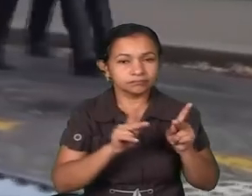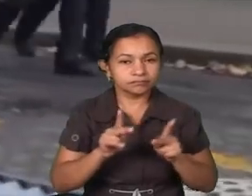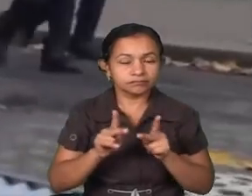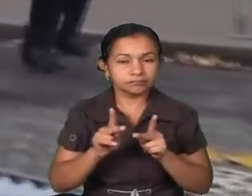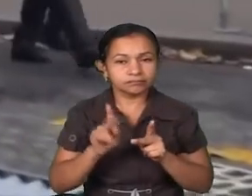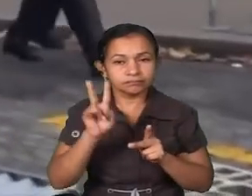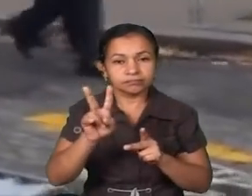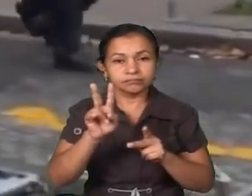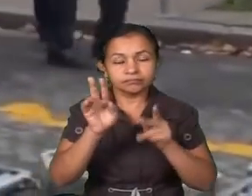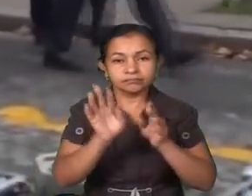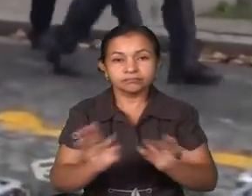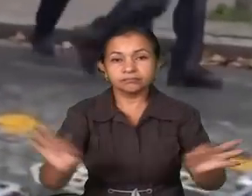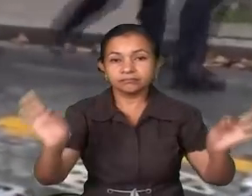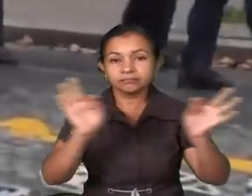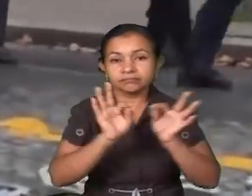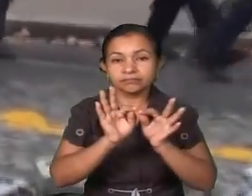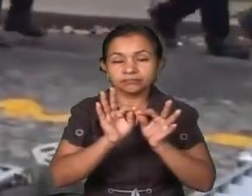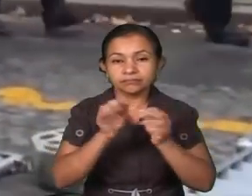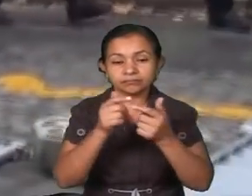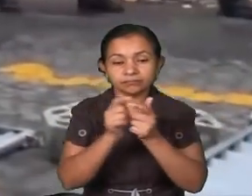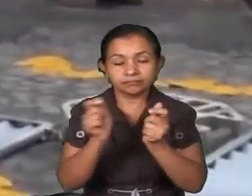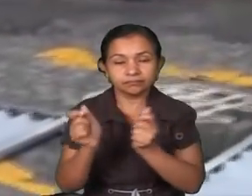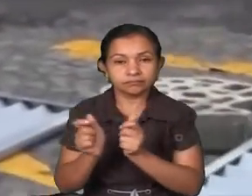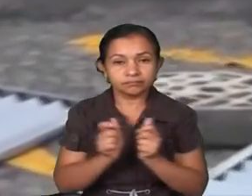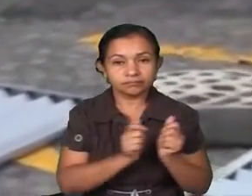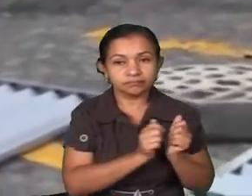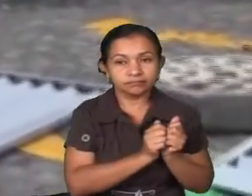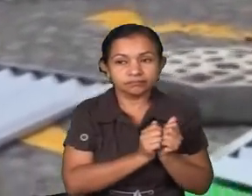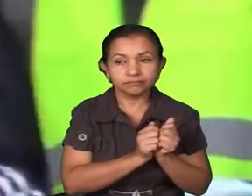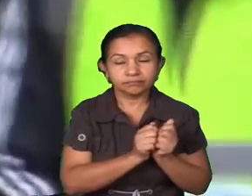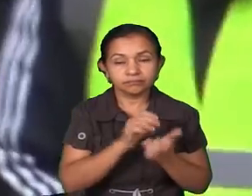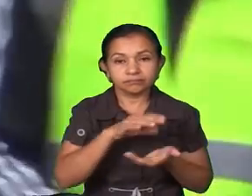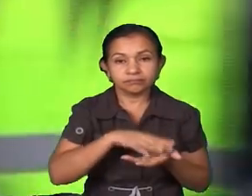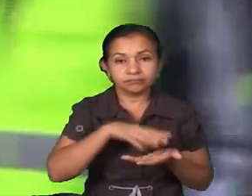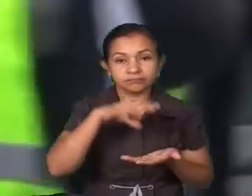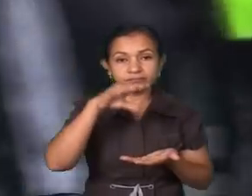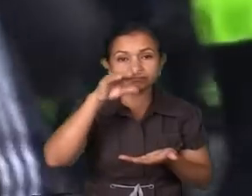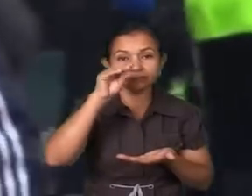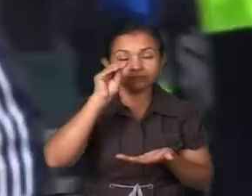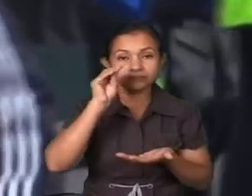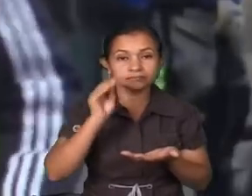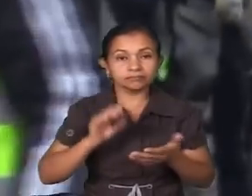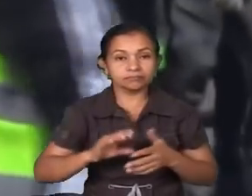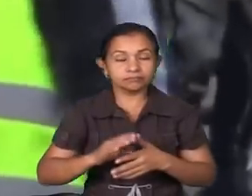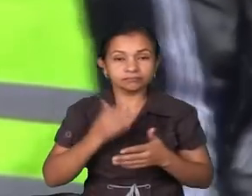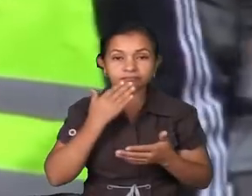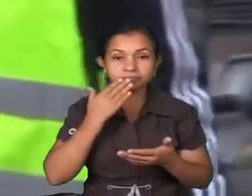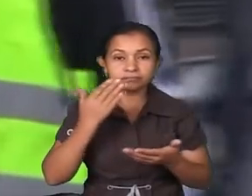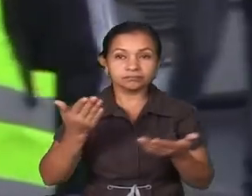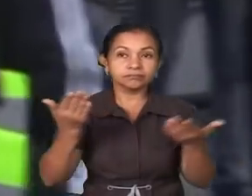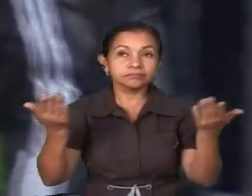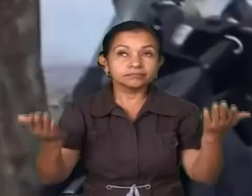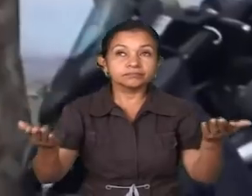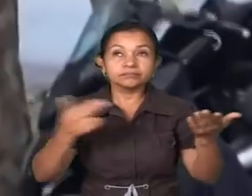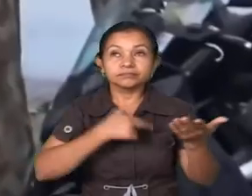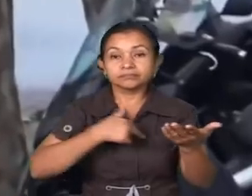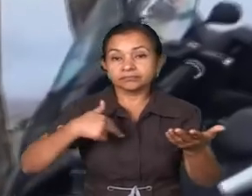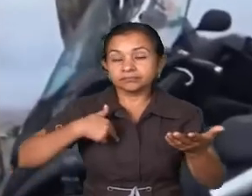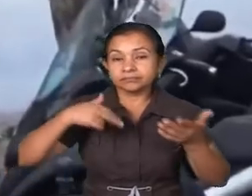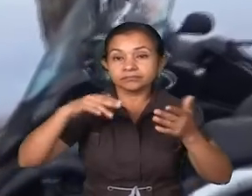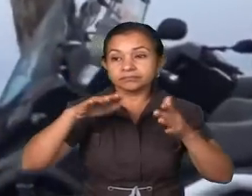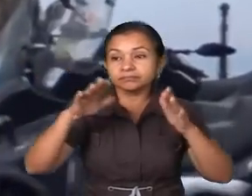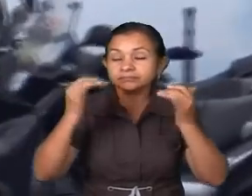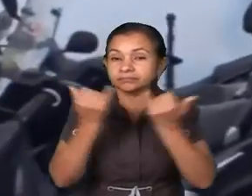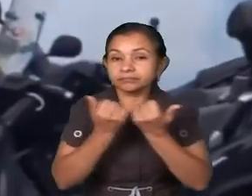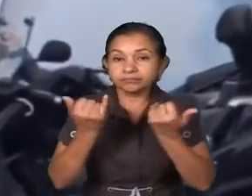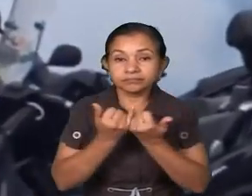de las 2 principales corrientes de sindicatos de Francia. Bueno, y así está el mundo en estos